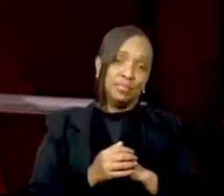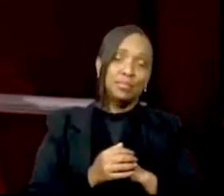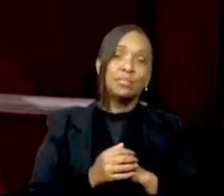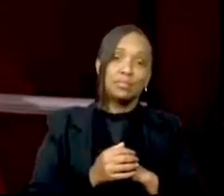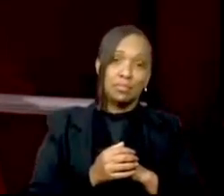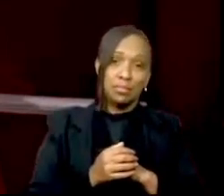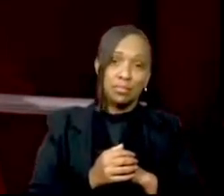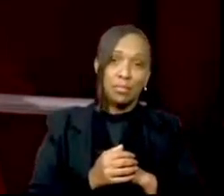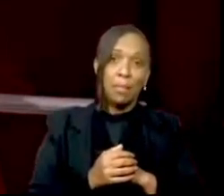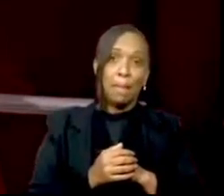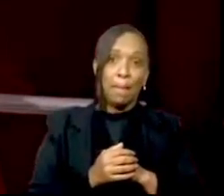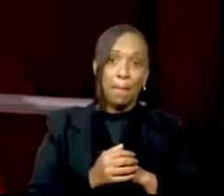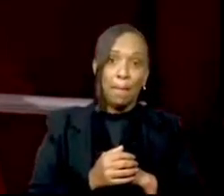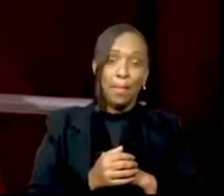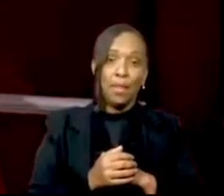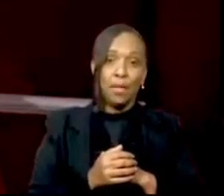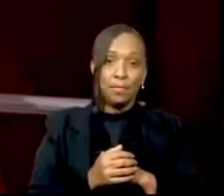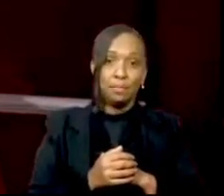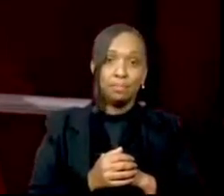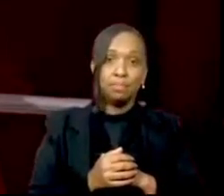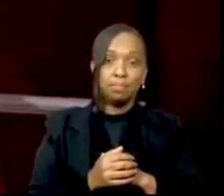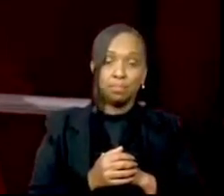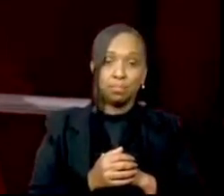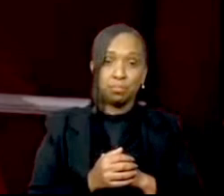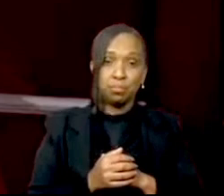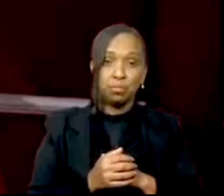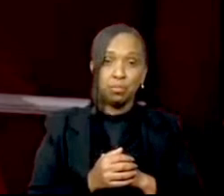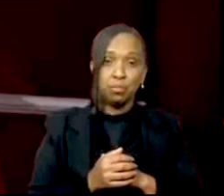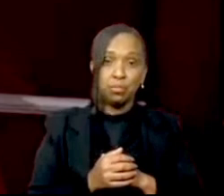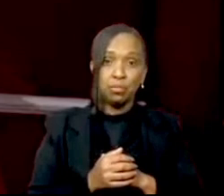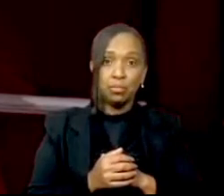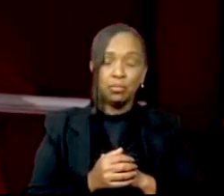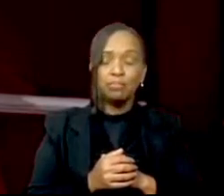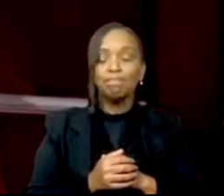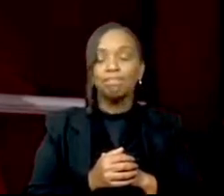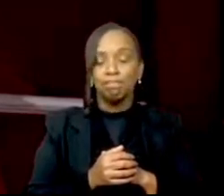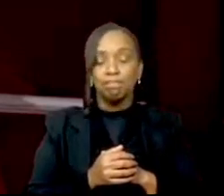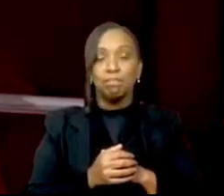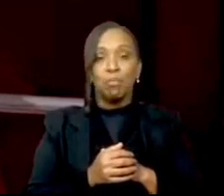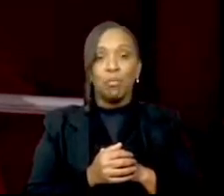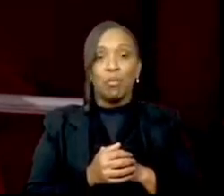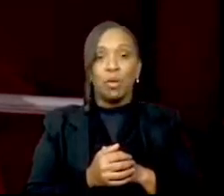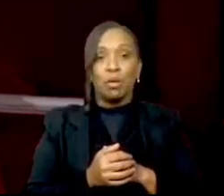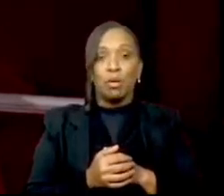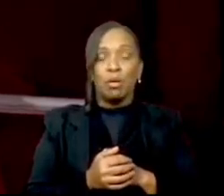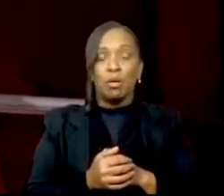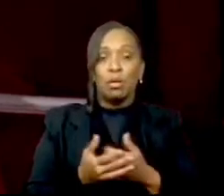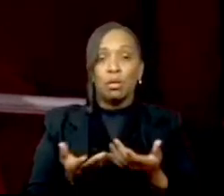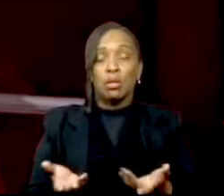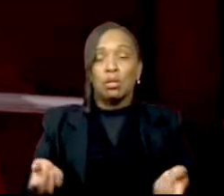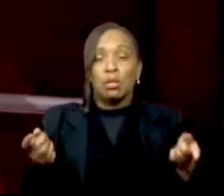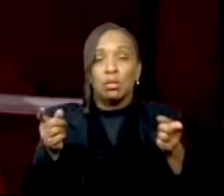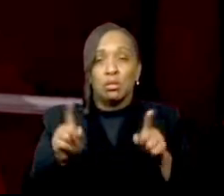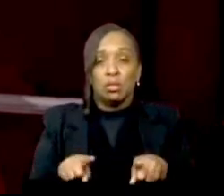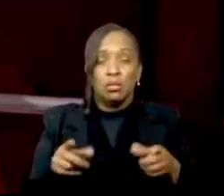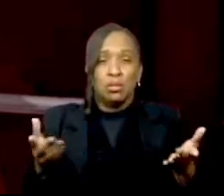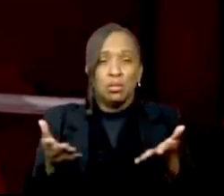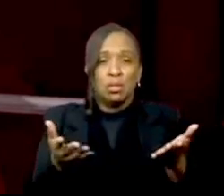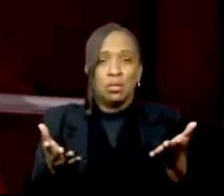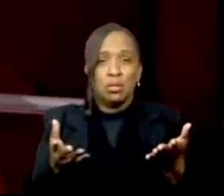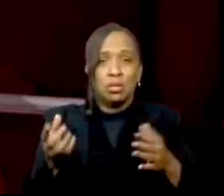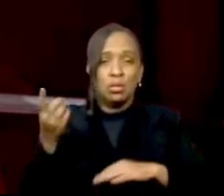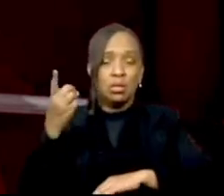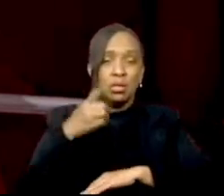16 que muchos de ustedes que están hoy como asambleístas vivieron Cómo